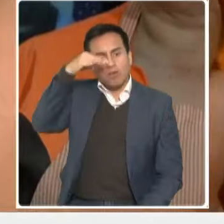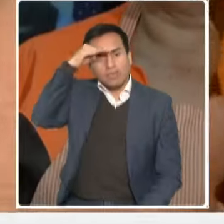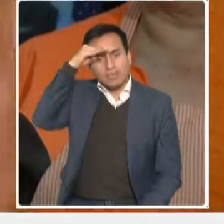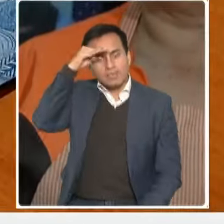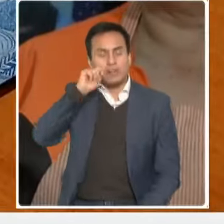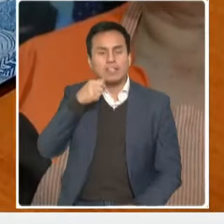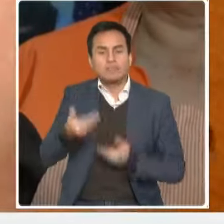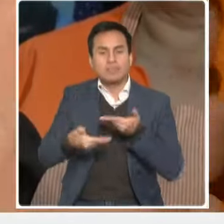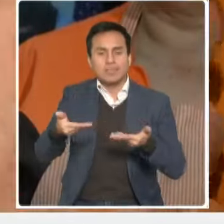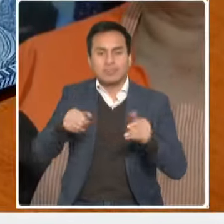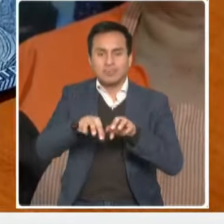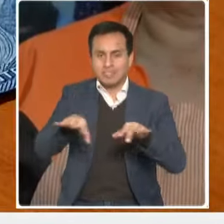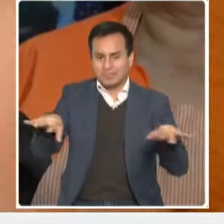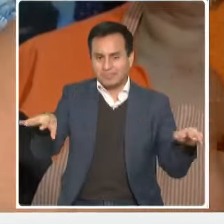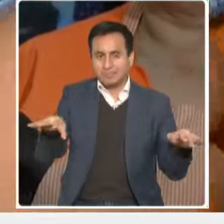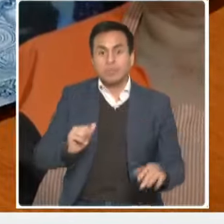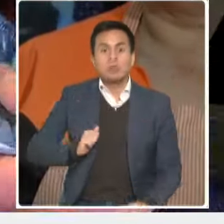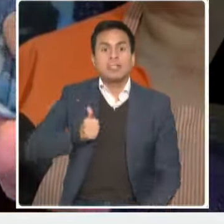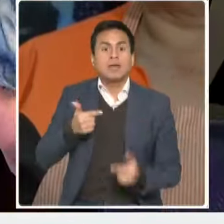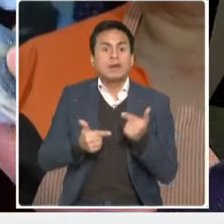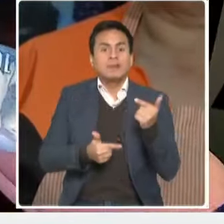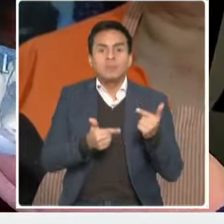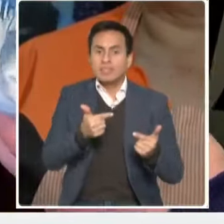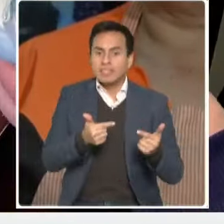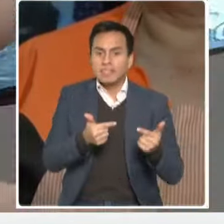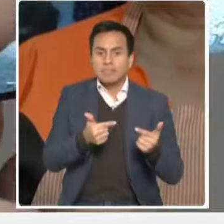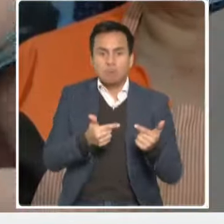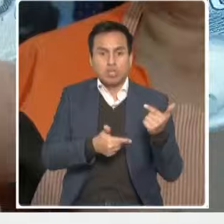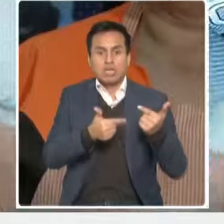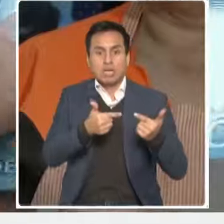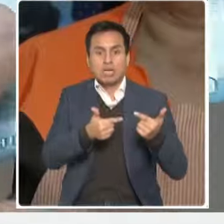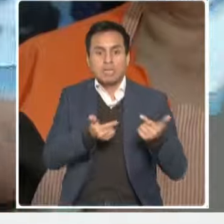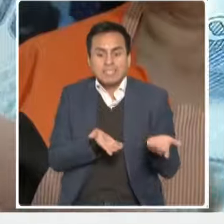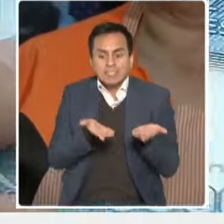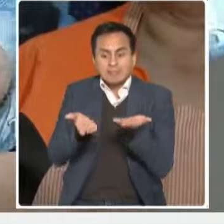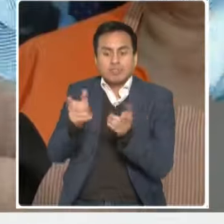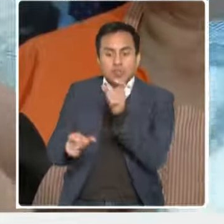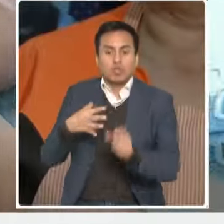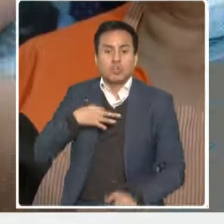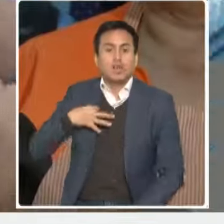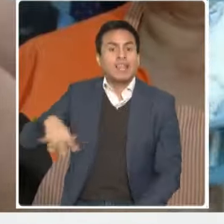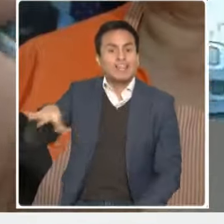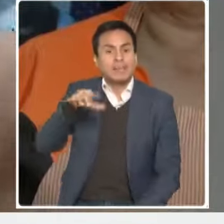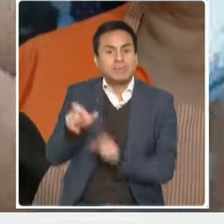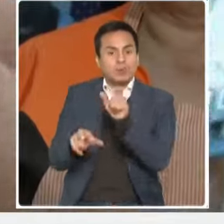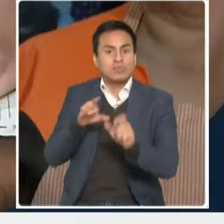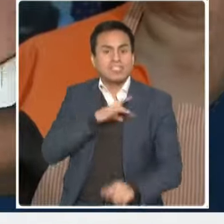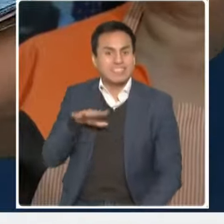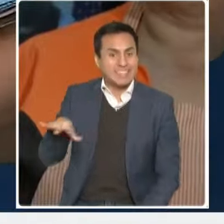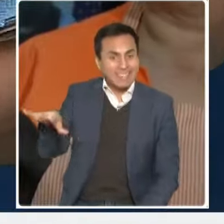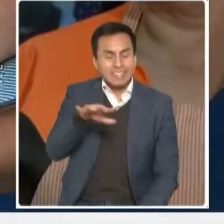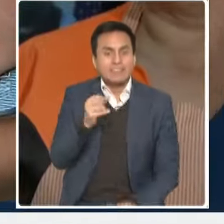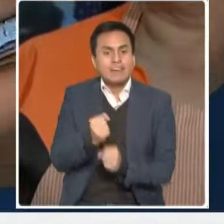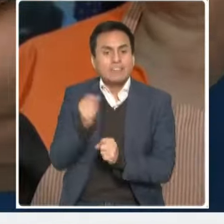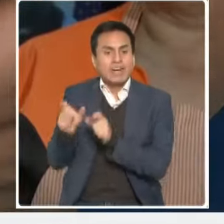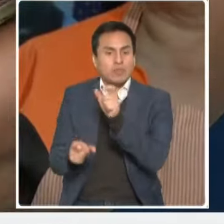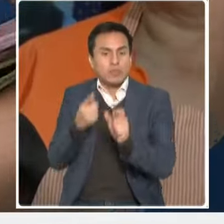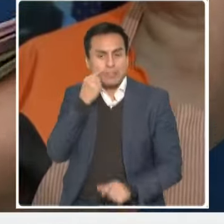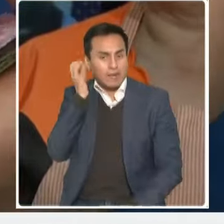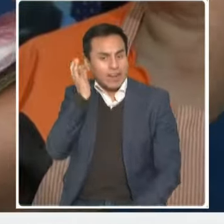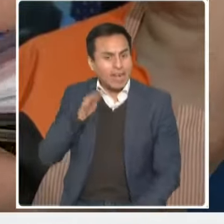que sea contagiosa y que con voluntad política, si la política se pone al servicio de la ciudadanía, del pueblo de Chile, de los